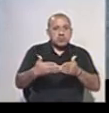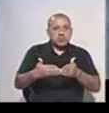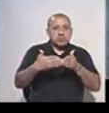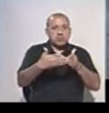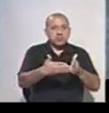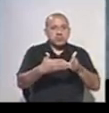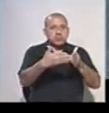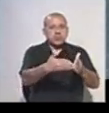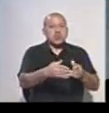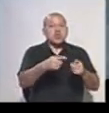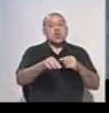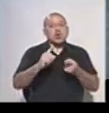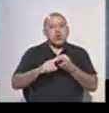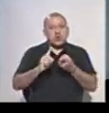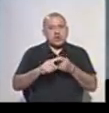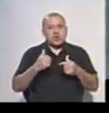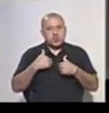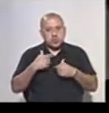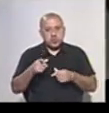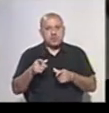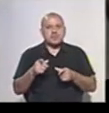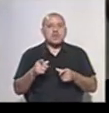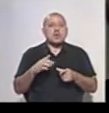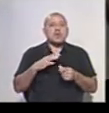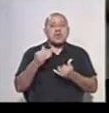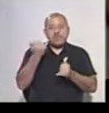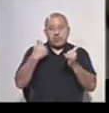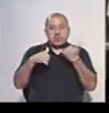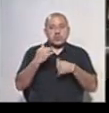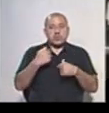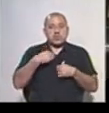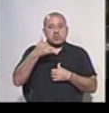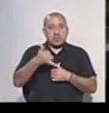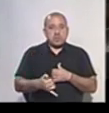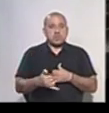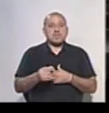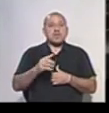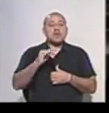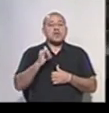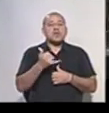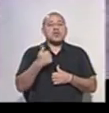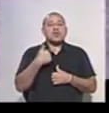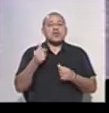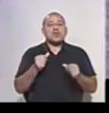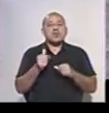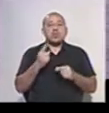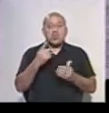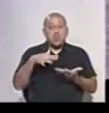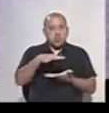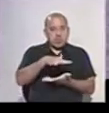local. De acuerdo a la información que recibimos, ya nos hacemos una composición del lugar.